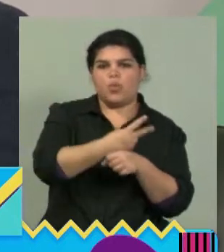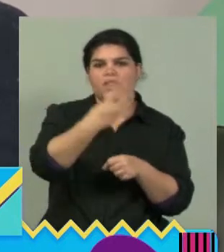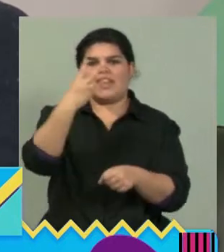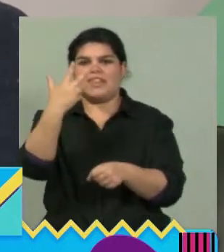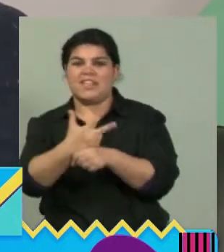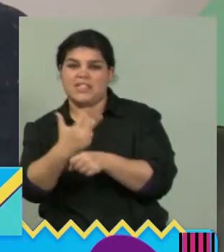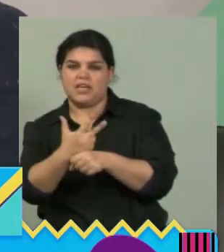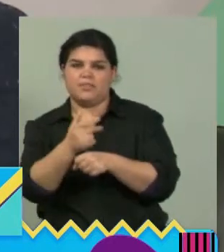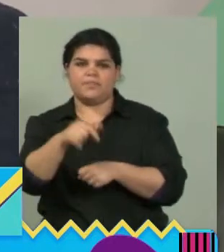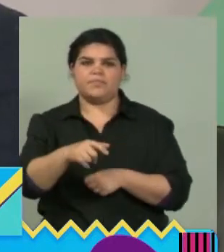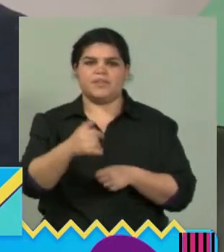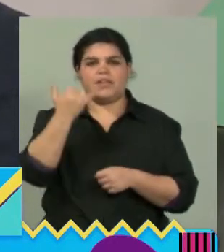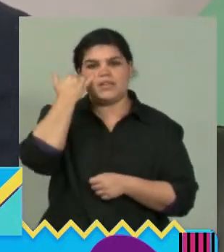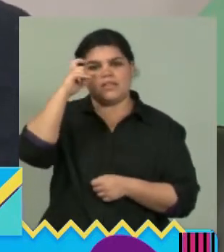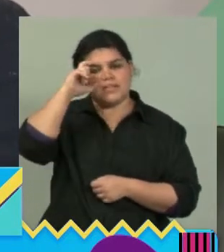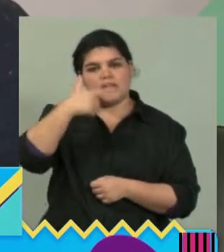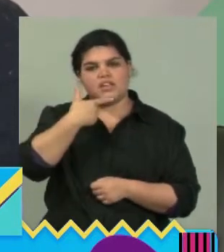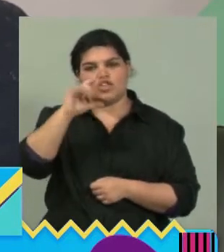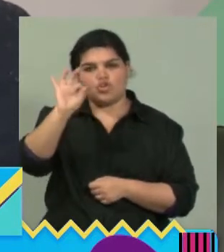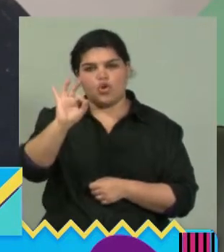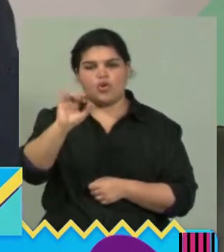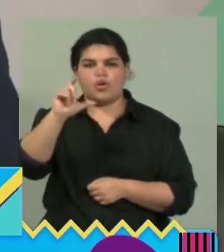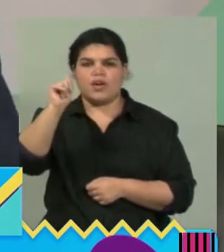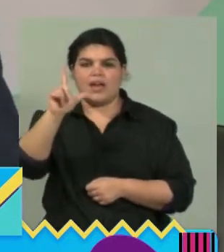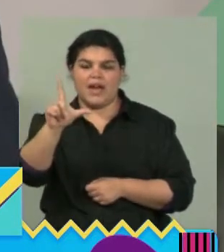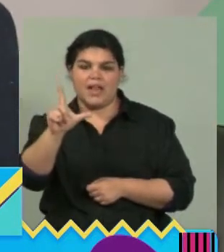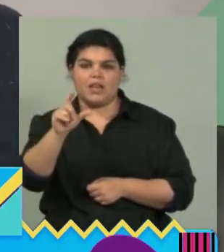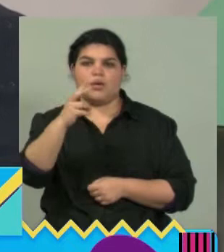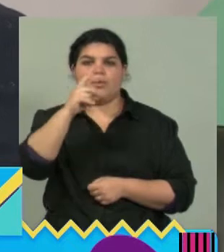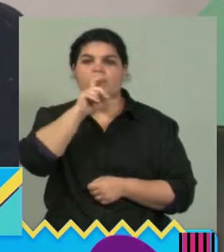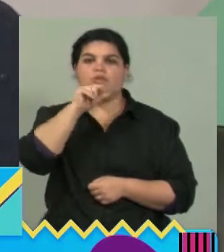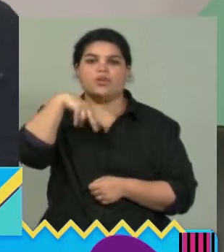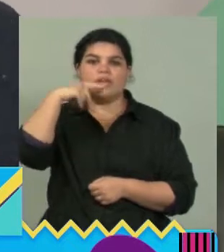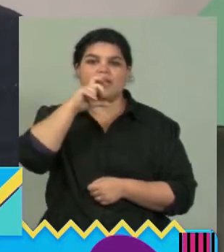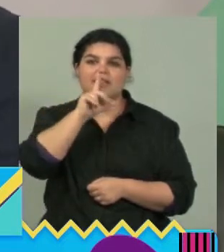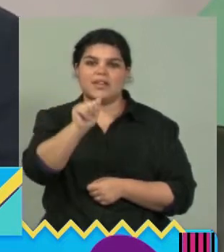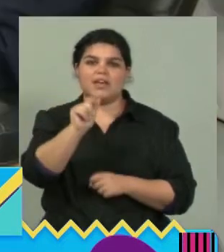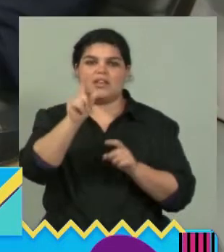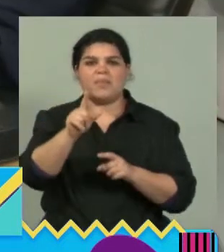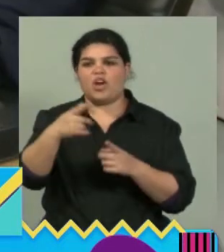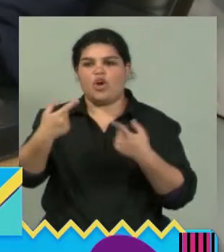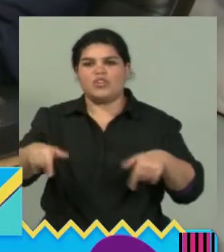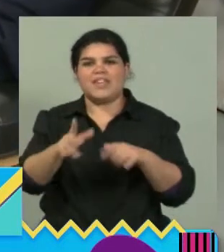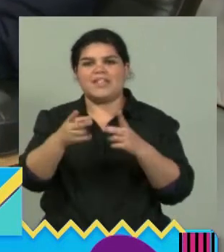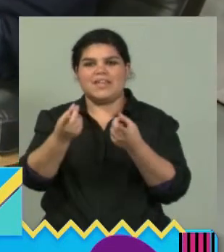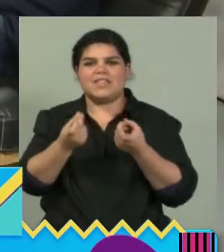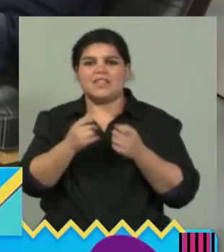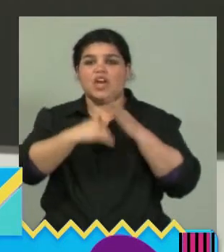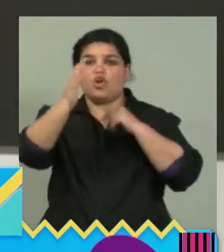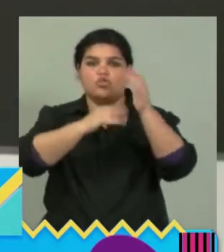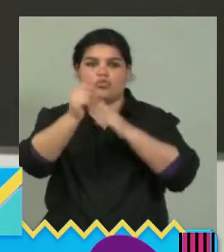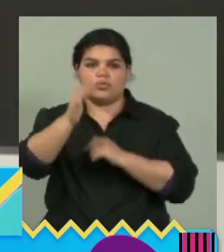bentonita, yeso, cal, y bueno, y todo lo que son los áridos, ¿no? Que se utilizan para la construcción. Lo que nos decías tiene que ver con la